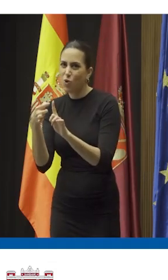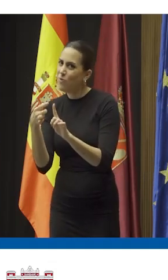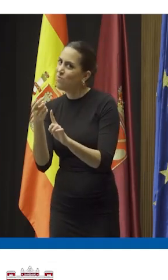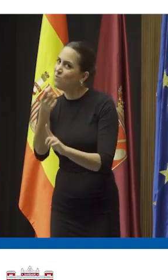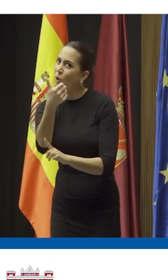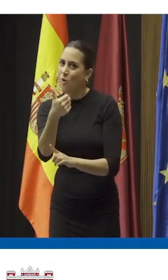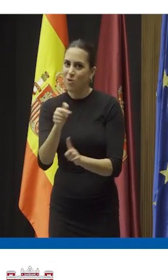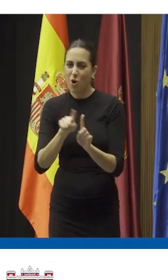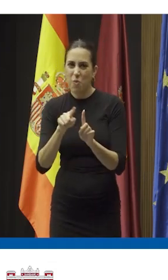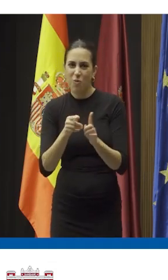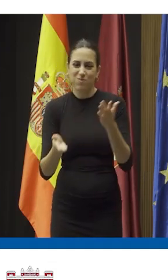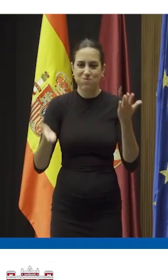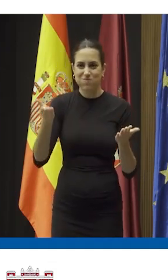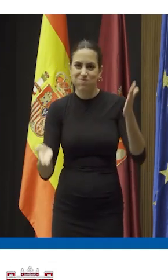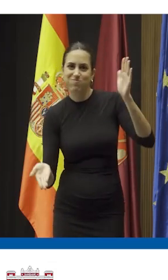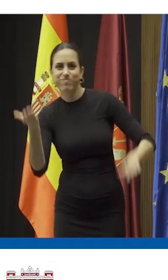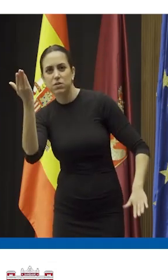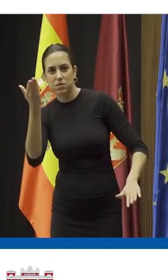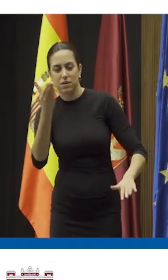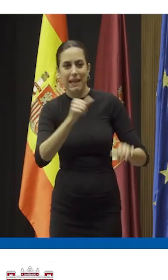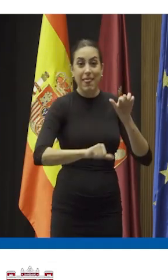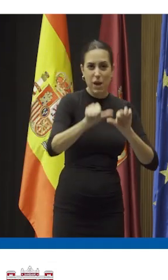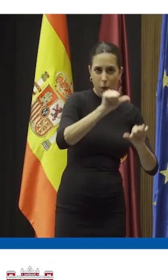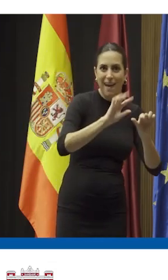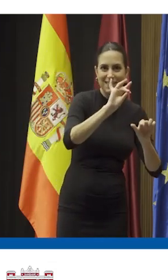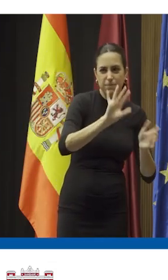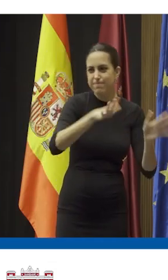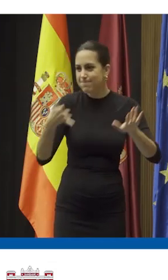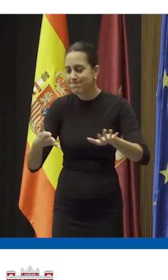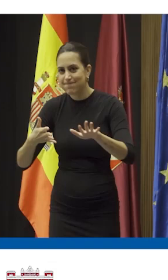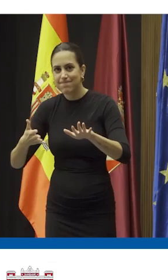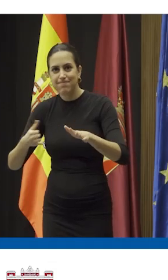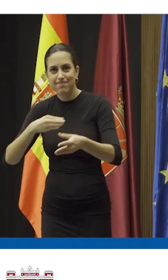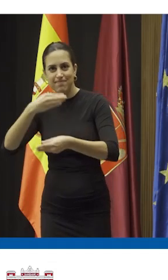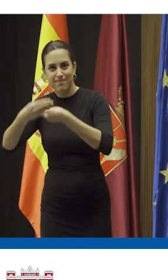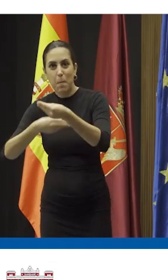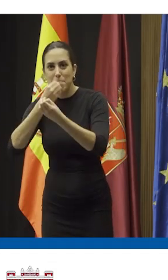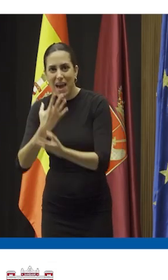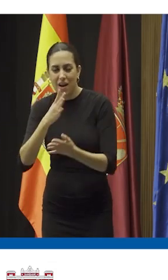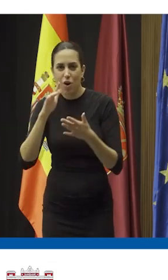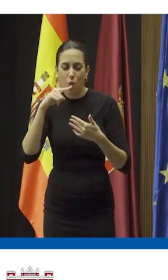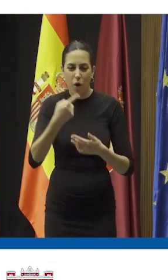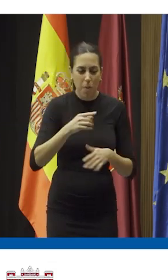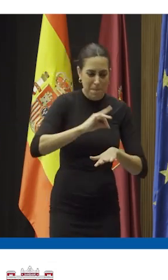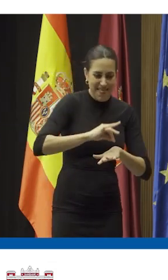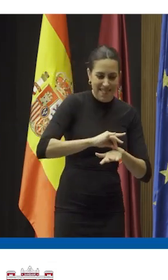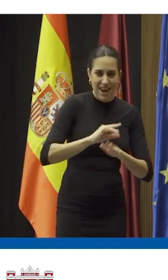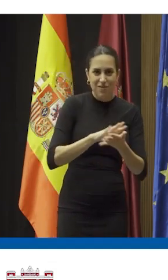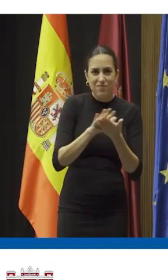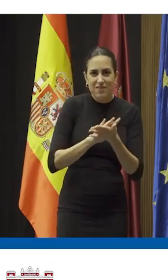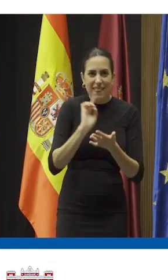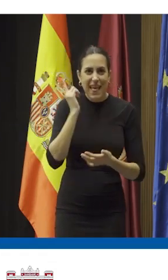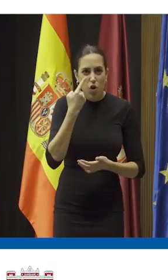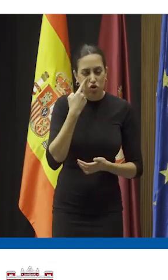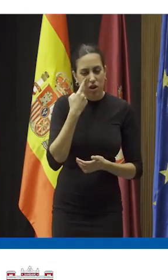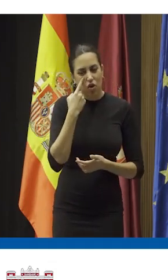una especie de desequilibrio. Cirugía muy avanzada, pero en cambio la medicina, o sea, el diagnóstico, la otra